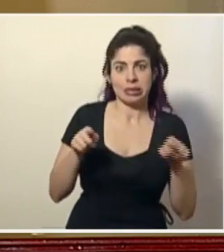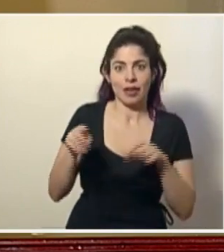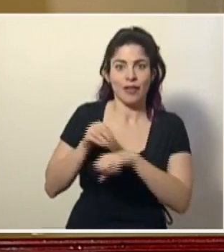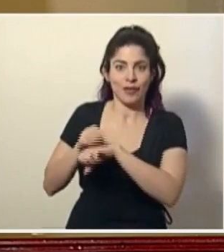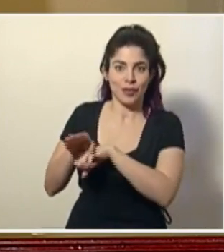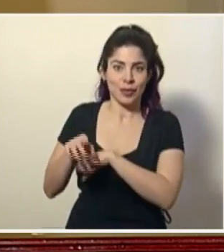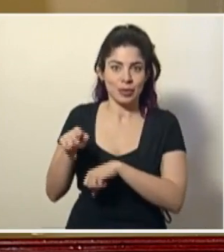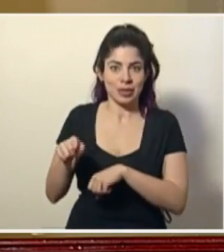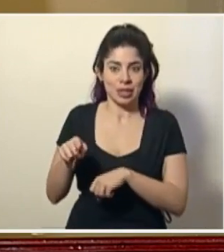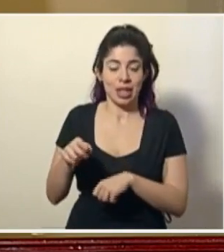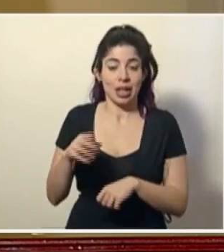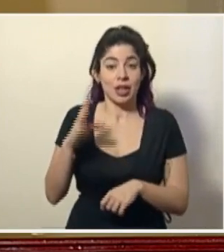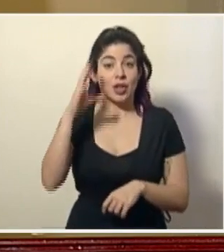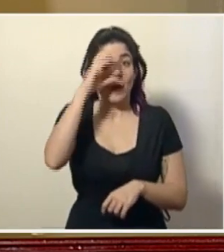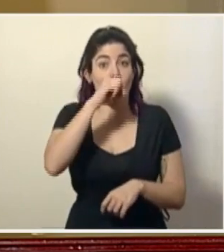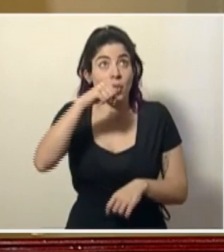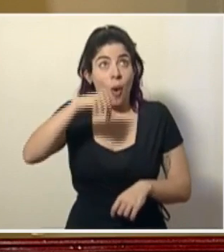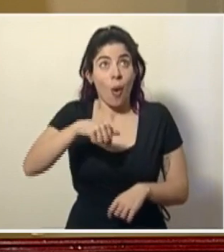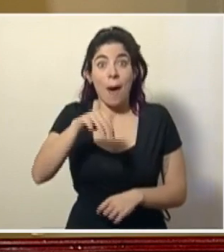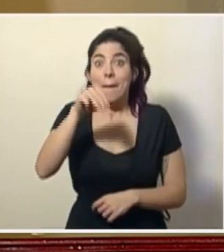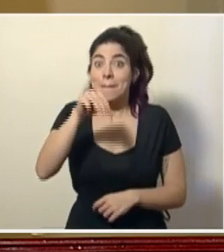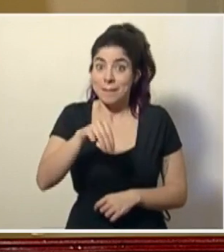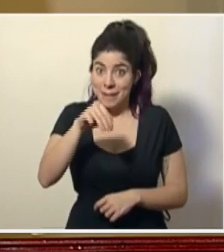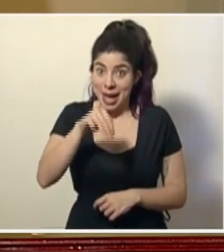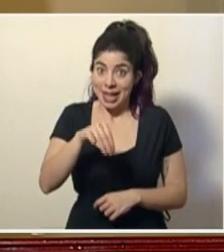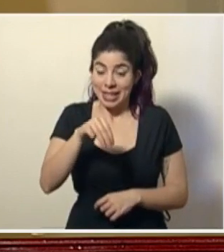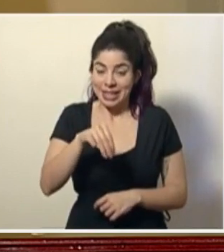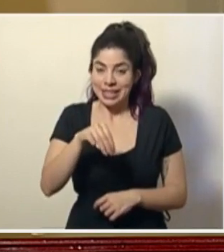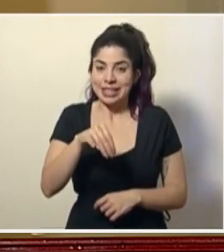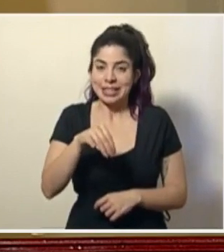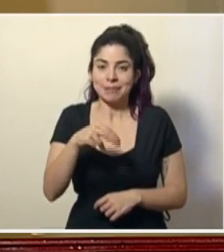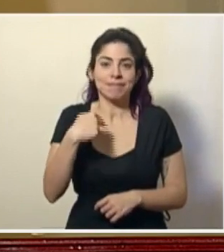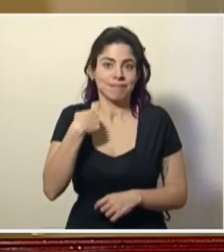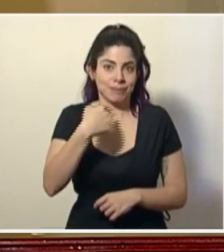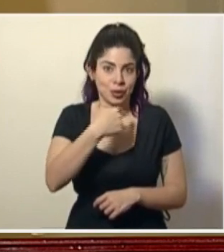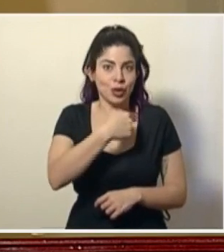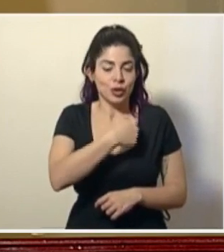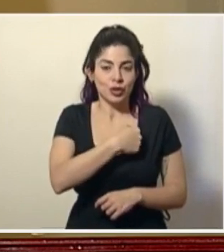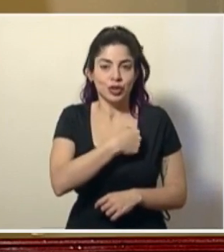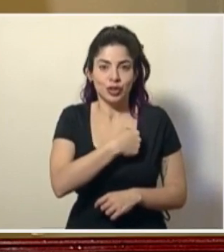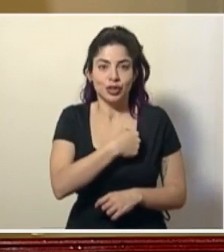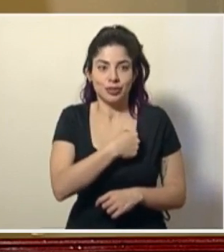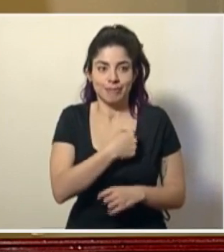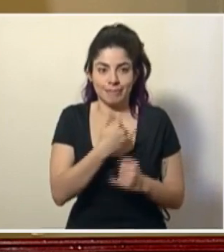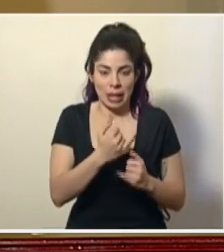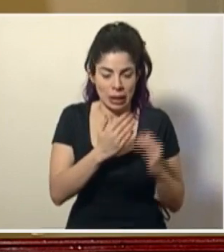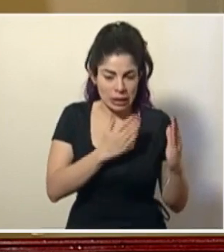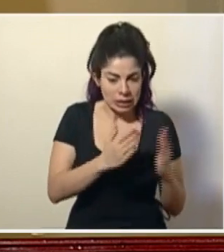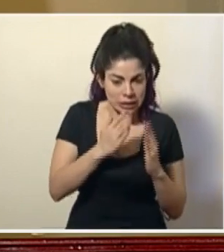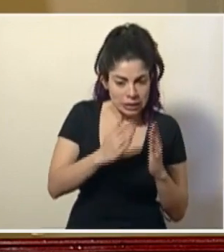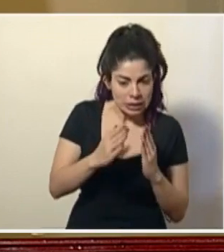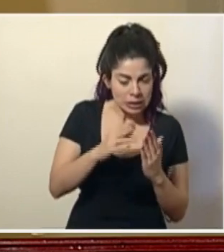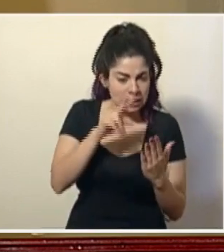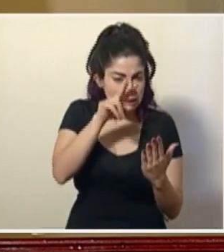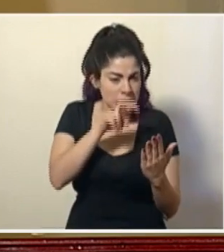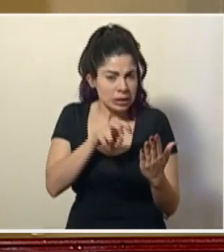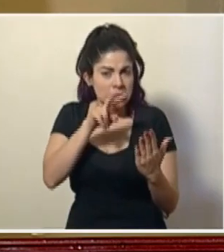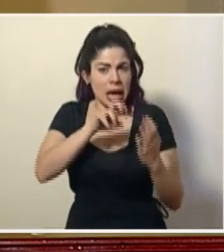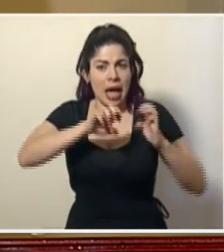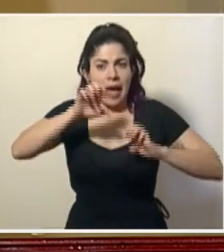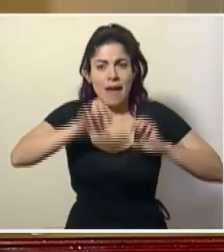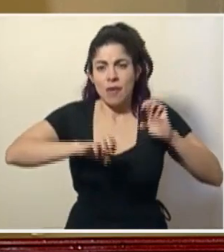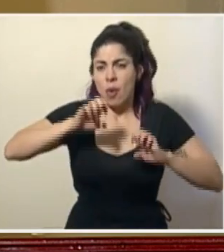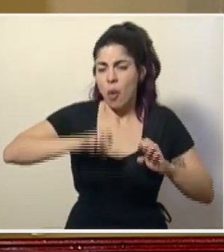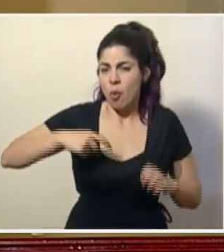y considerando que hoy es martes, también nosotros estamos previendo evaluación permanente